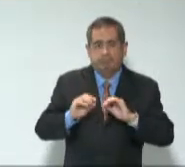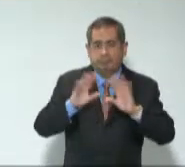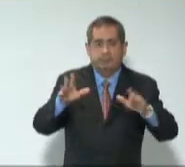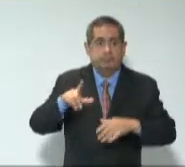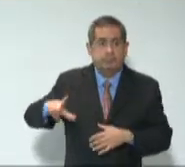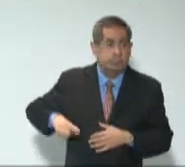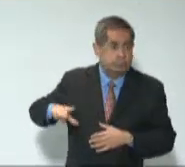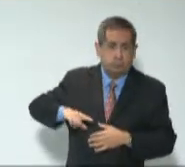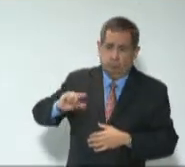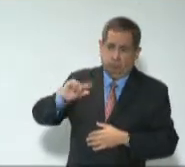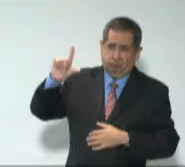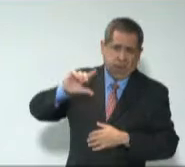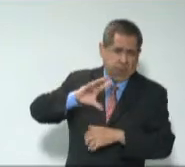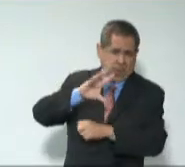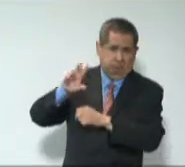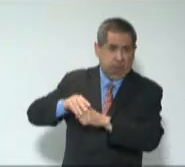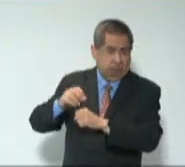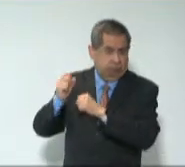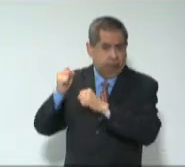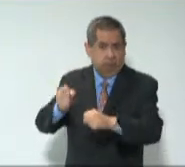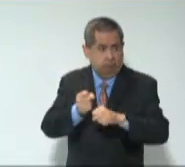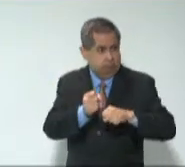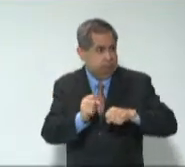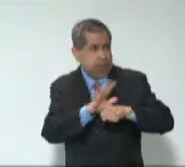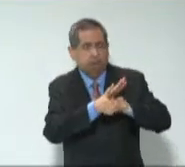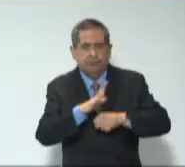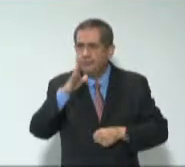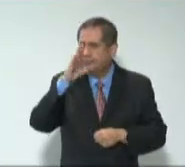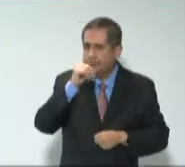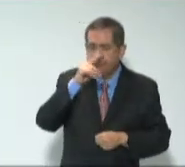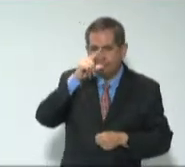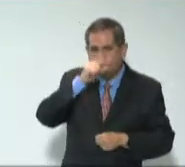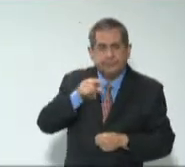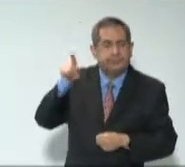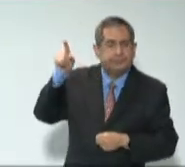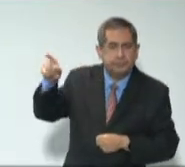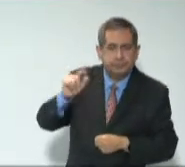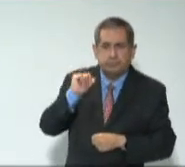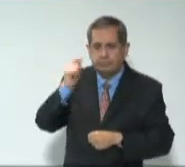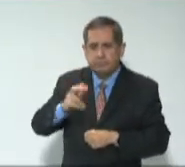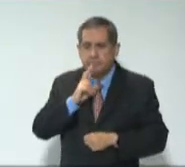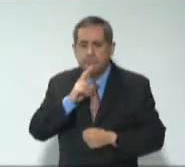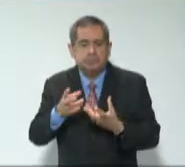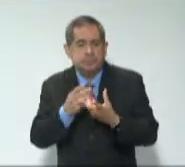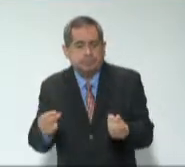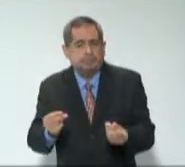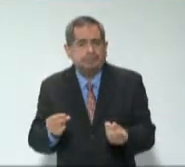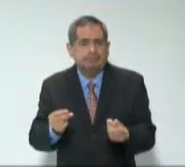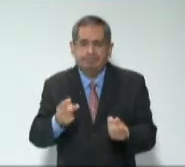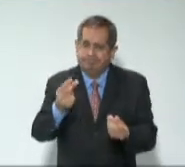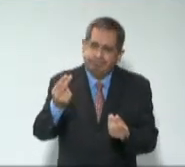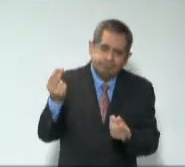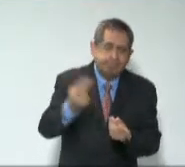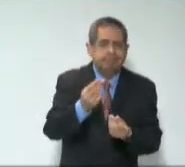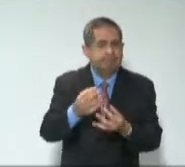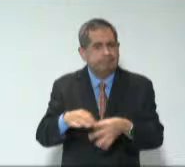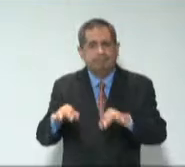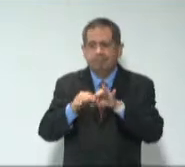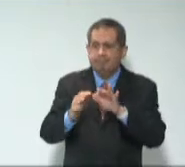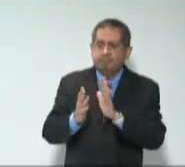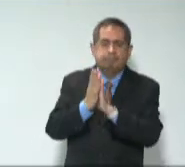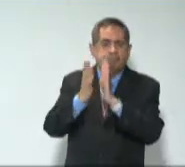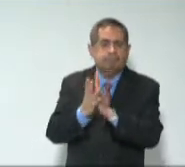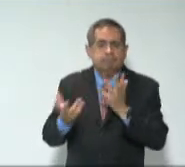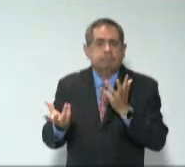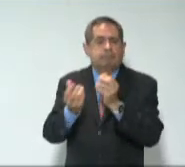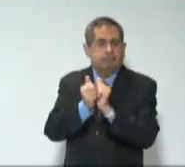gobiernos son plenamente autónomos para afrontar crisis de este tipo y que la solución a los problemas temas necesita de la colaboración del mayor